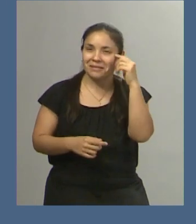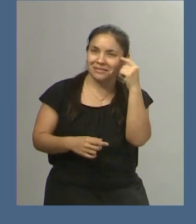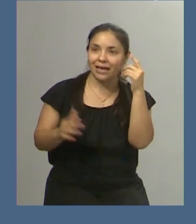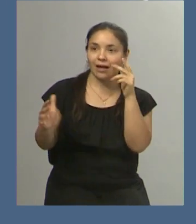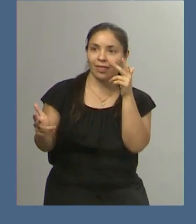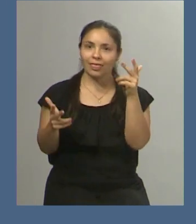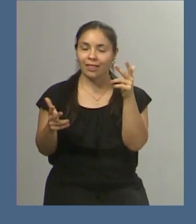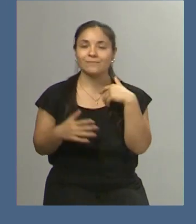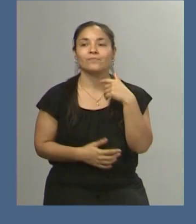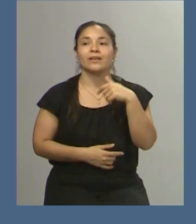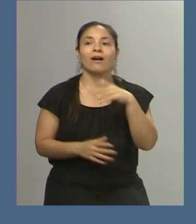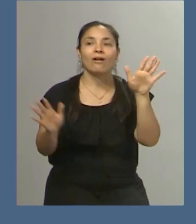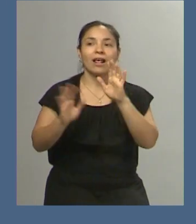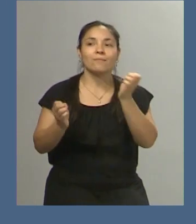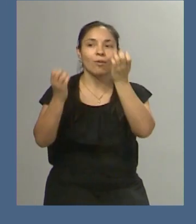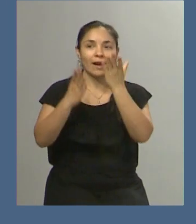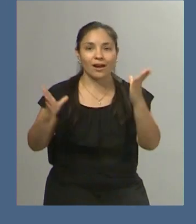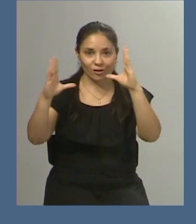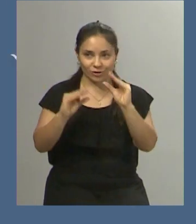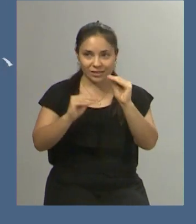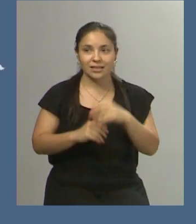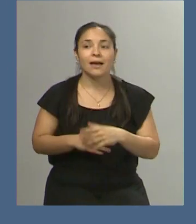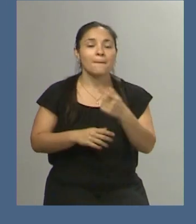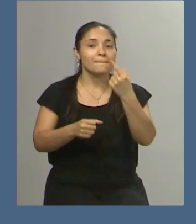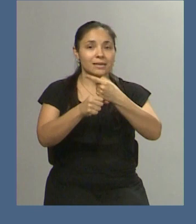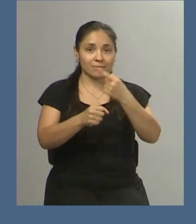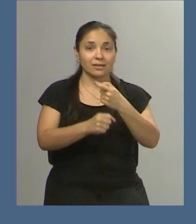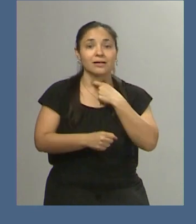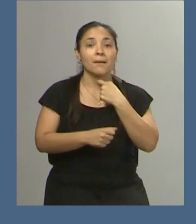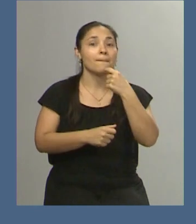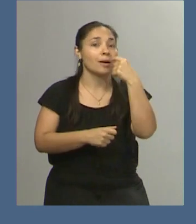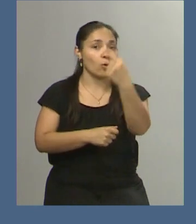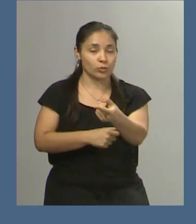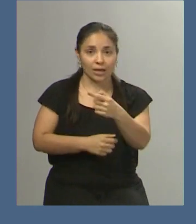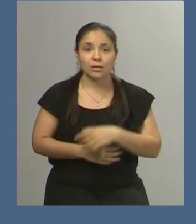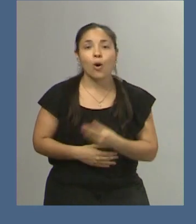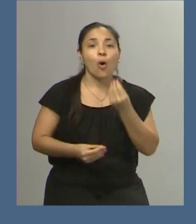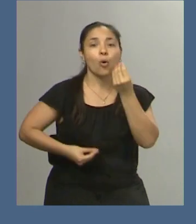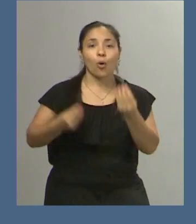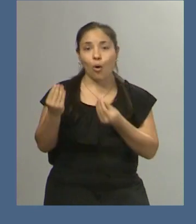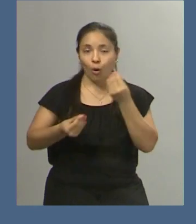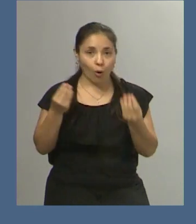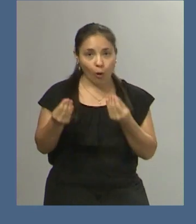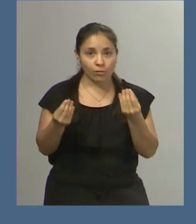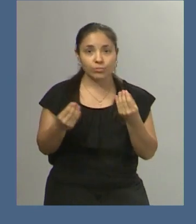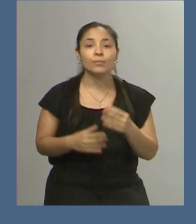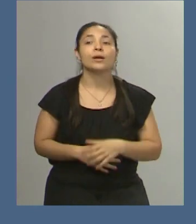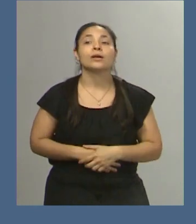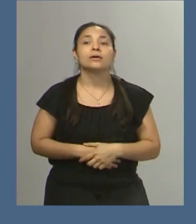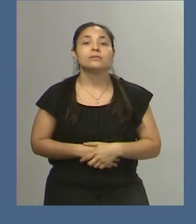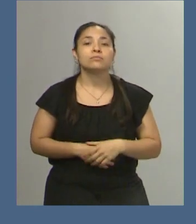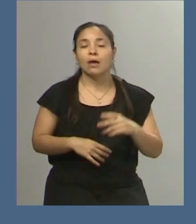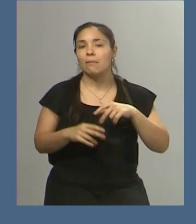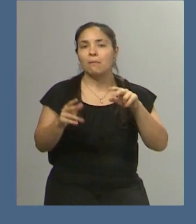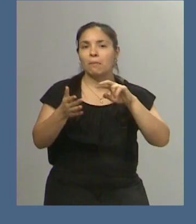quería saludar, Félix, buenas noches. Y quería comenzar preguntándole cómo afecta toda esta cuestión que ha pasado en torno a Uruguay, ¿no?